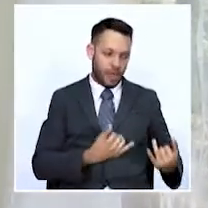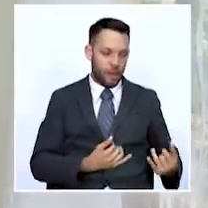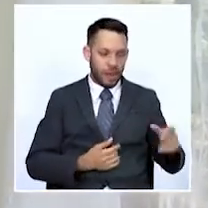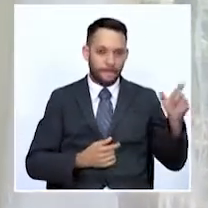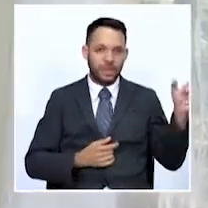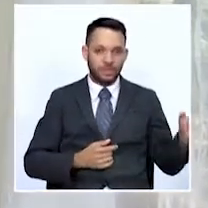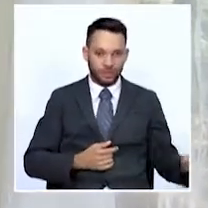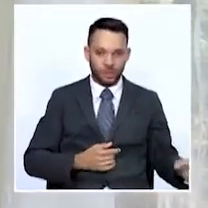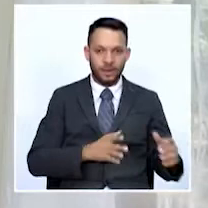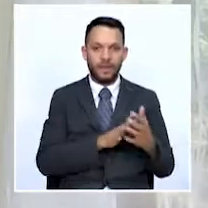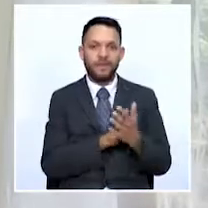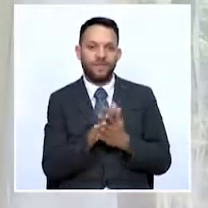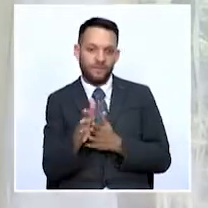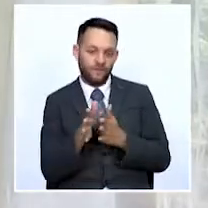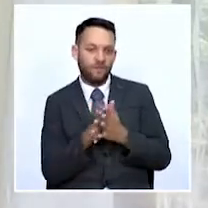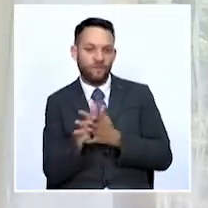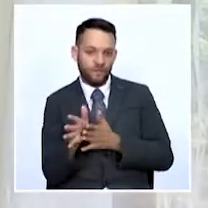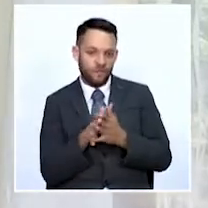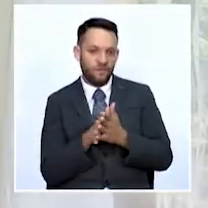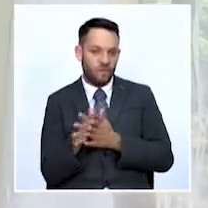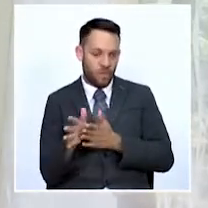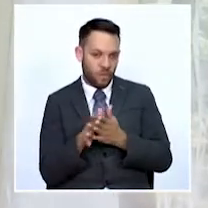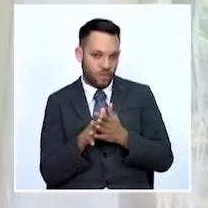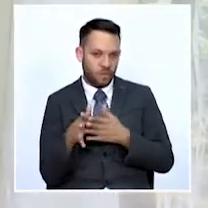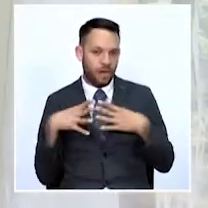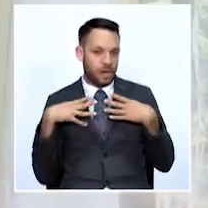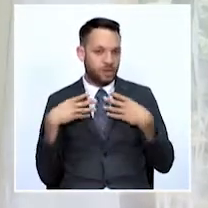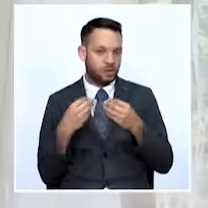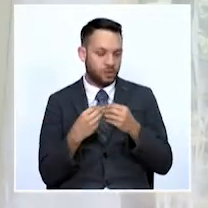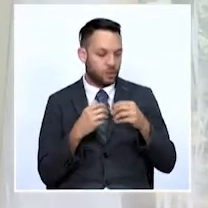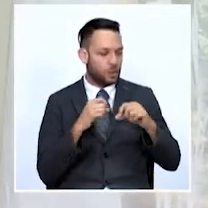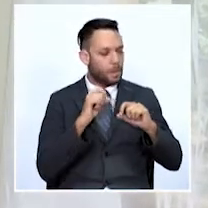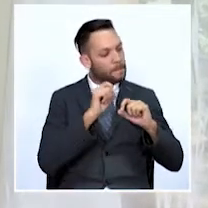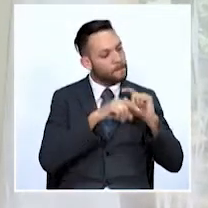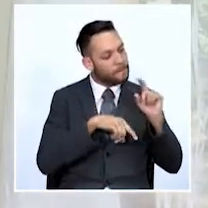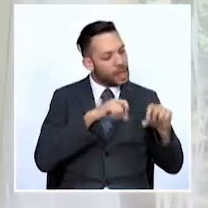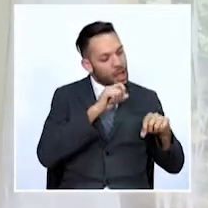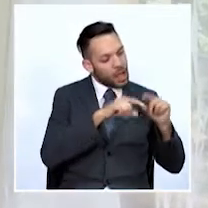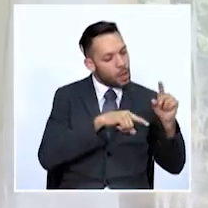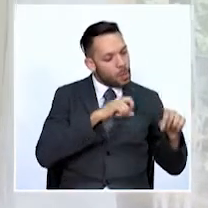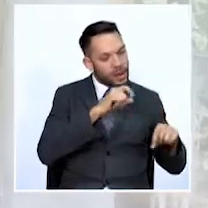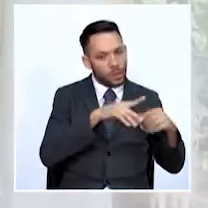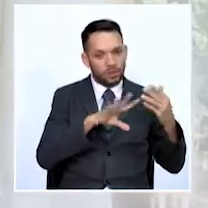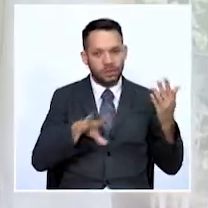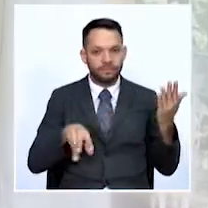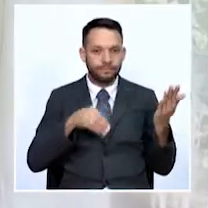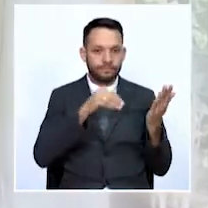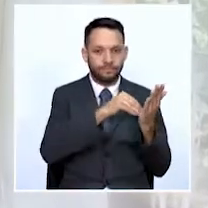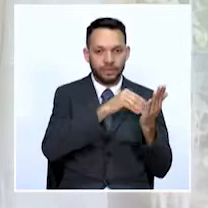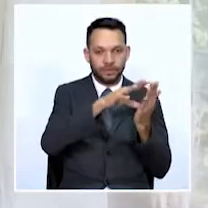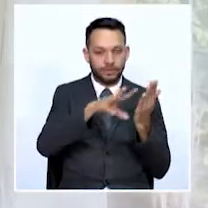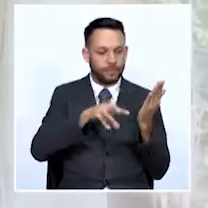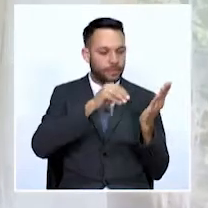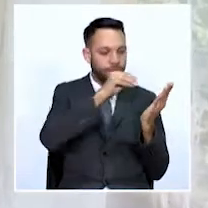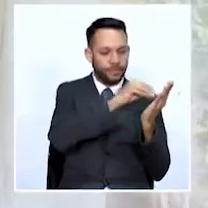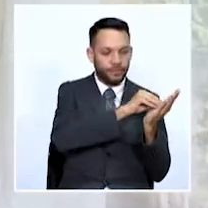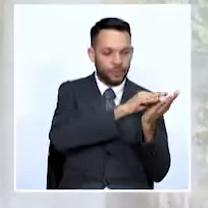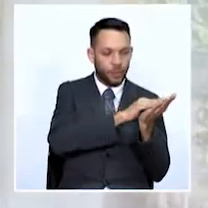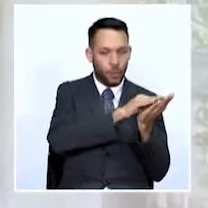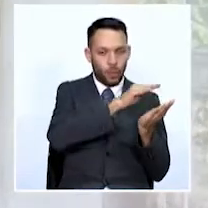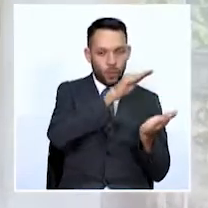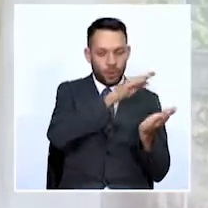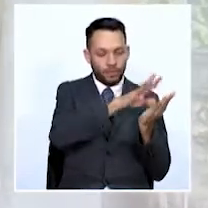el desarrollo de una historia clínica y luego podamos entrar a una evaluación física acompañada de